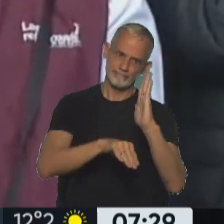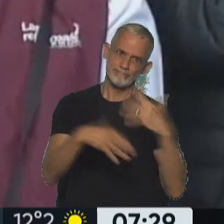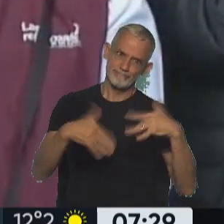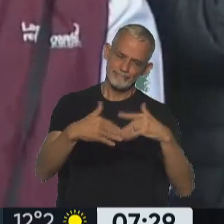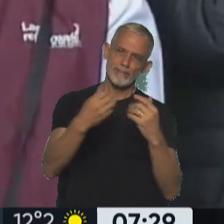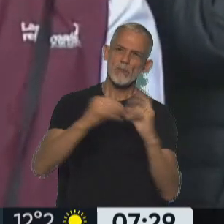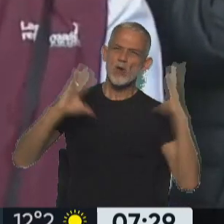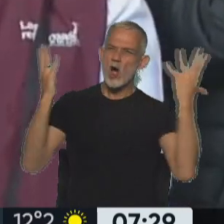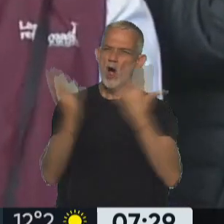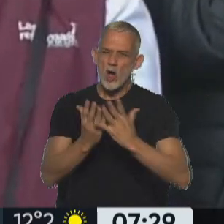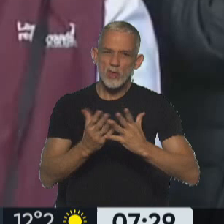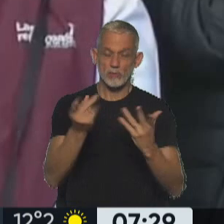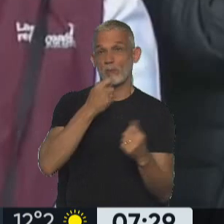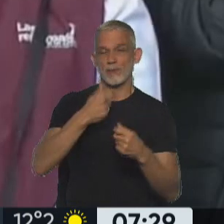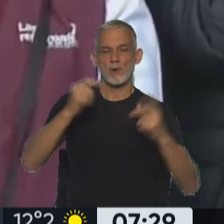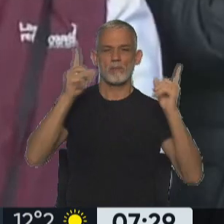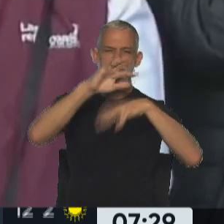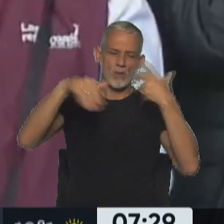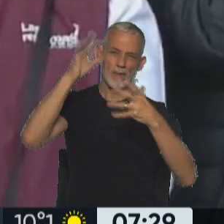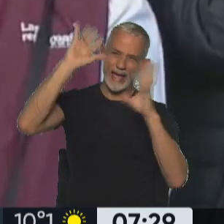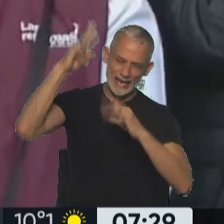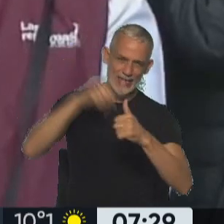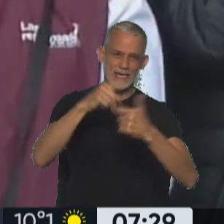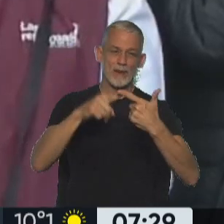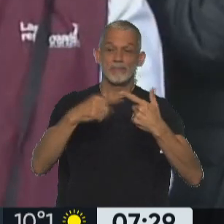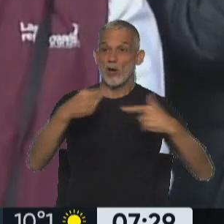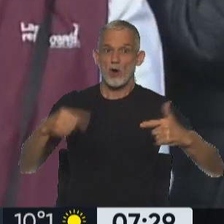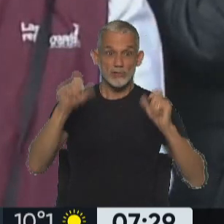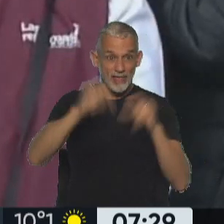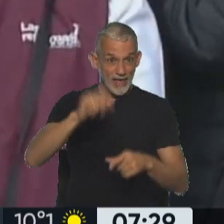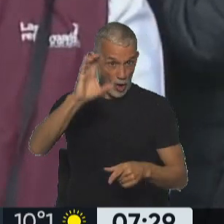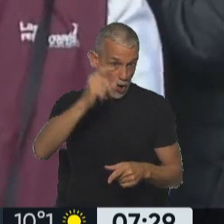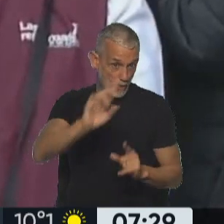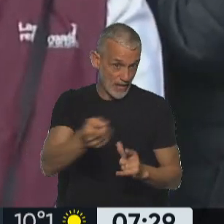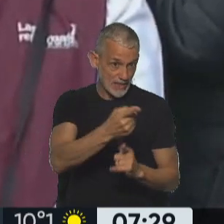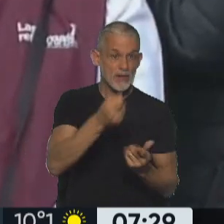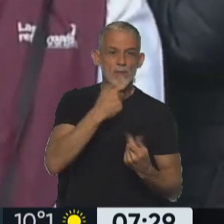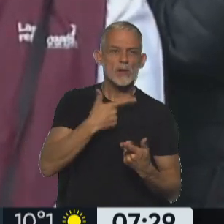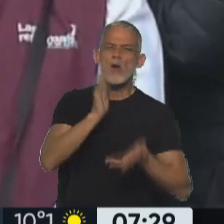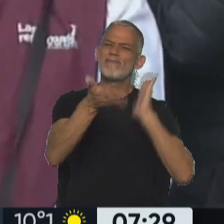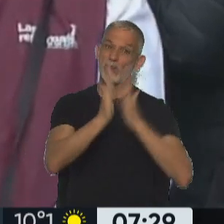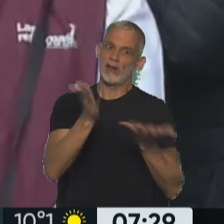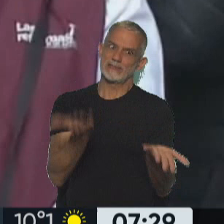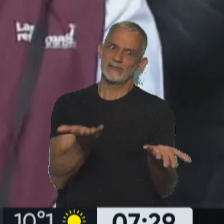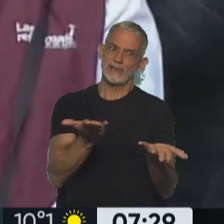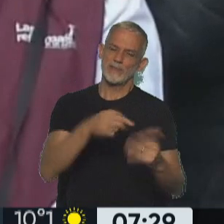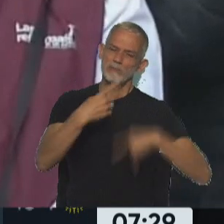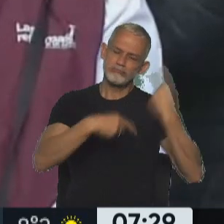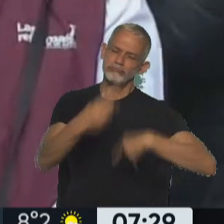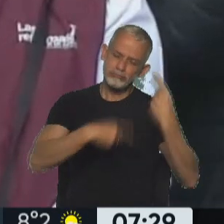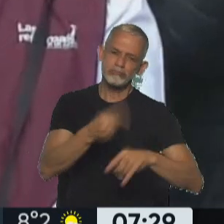cosas del mundo, como la crisis climática, de cosas de Colombia, como nuestra violencia que no